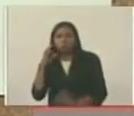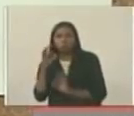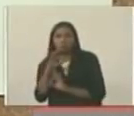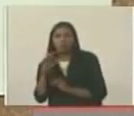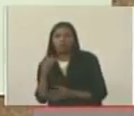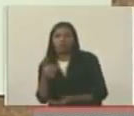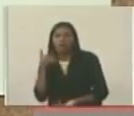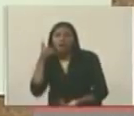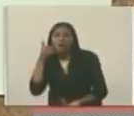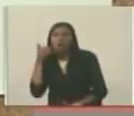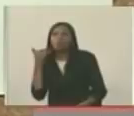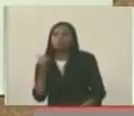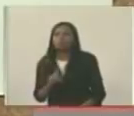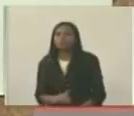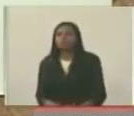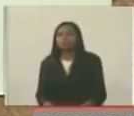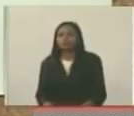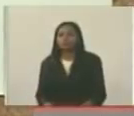¿Aló?